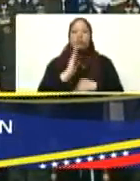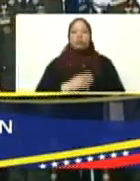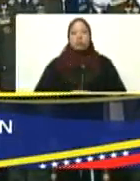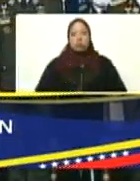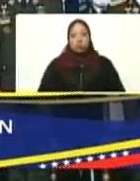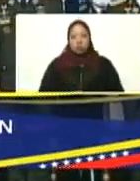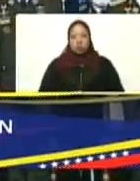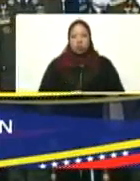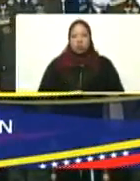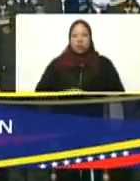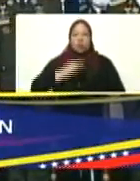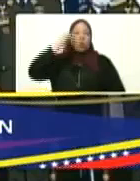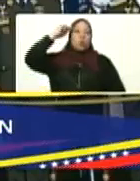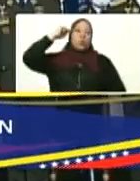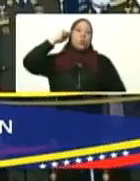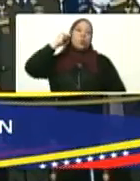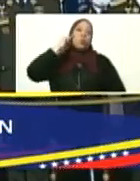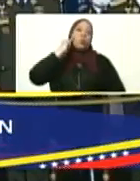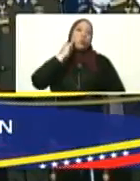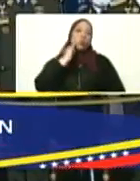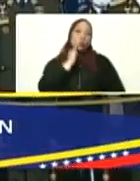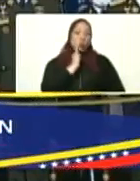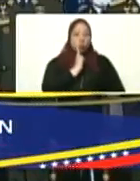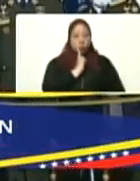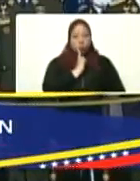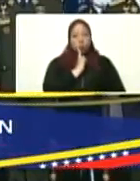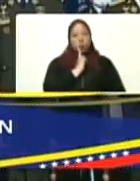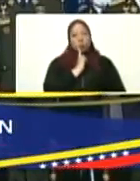de bolivarianismo.